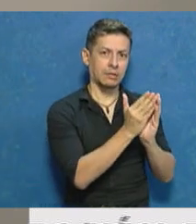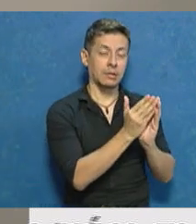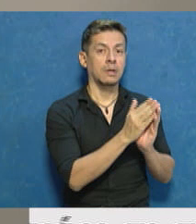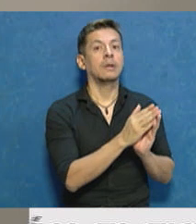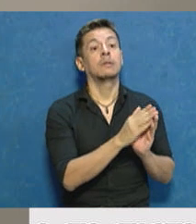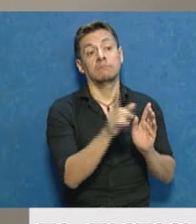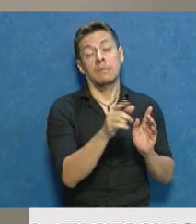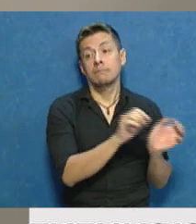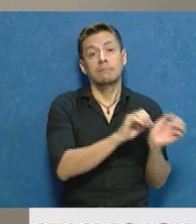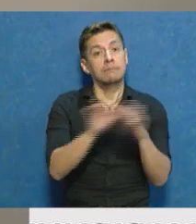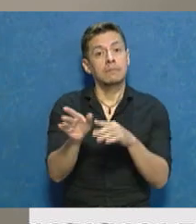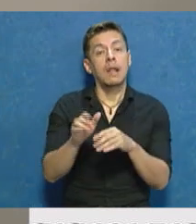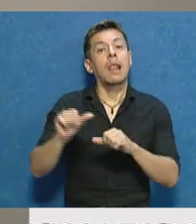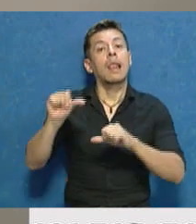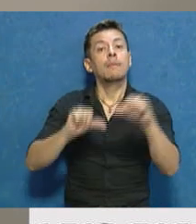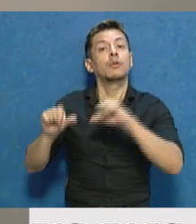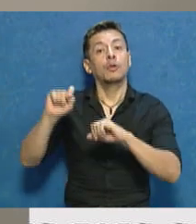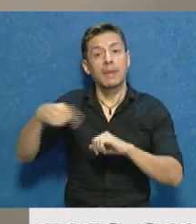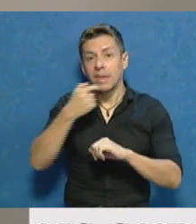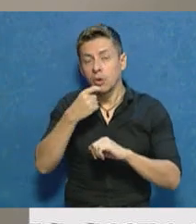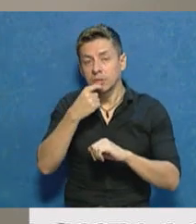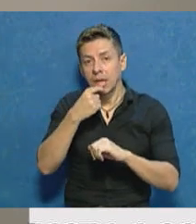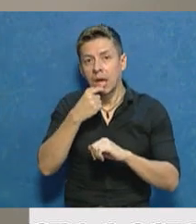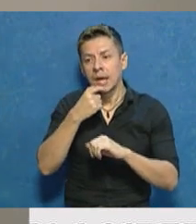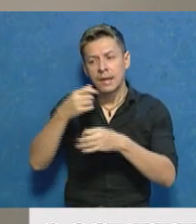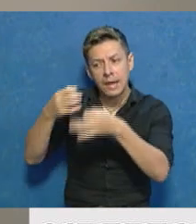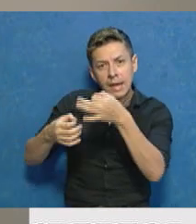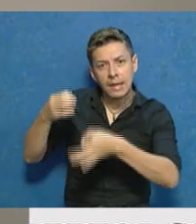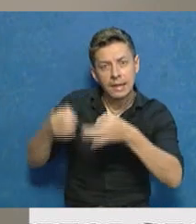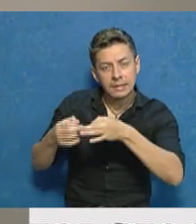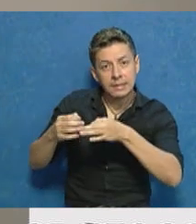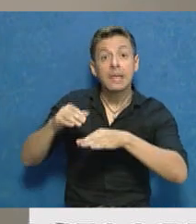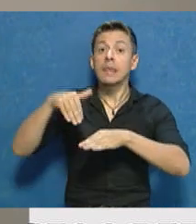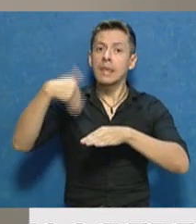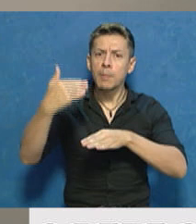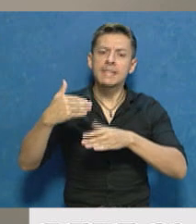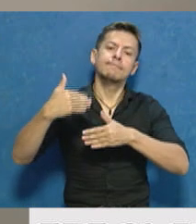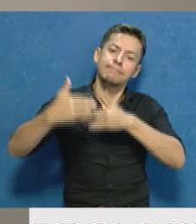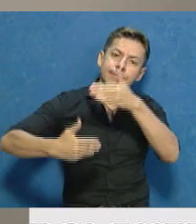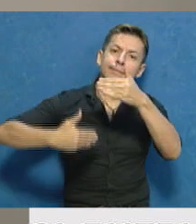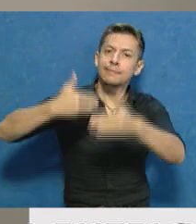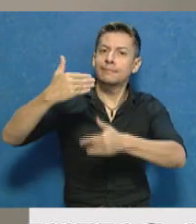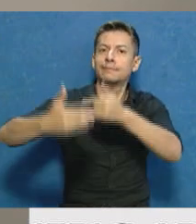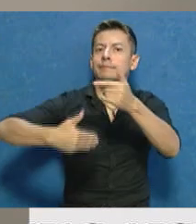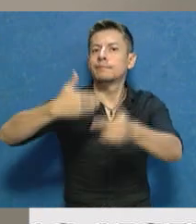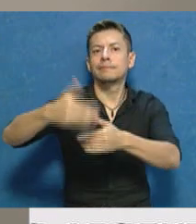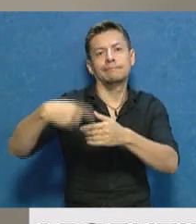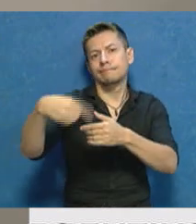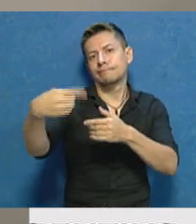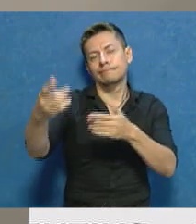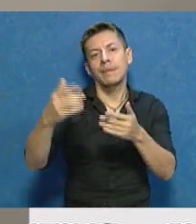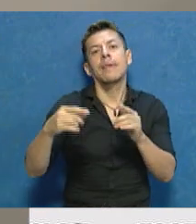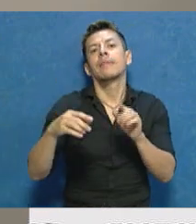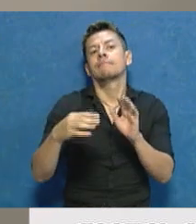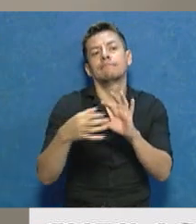Salud Pública de la provincia, y después siguen los distintos pasos que se vayan indicando de acuerdo al